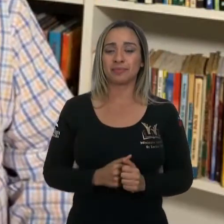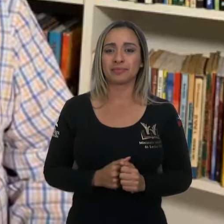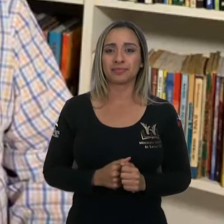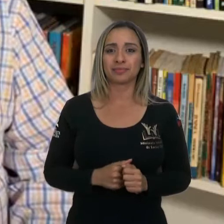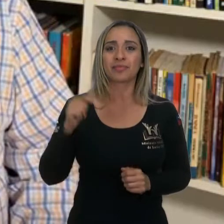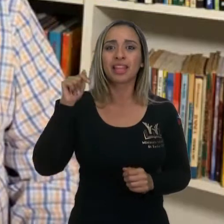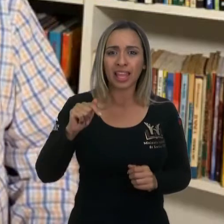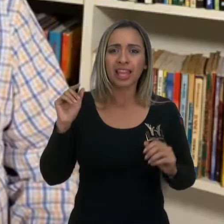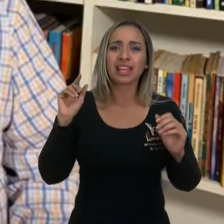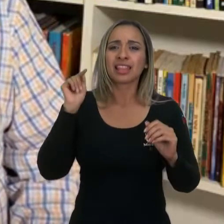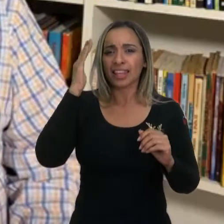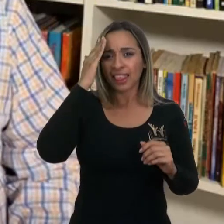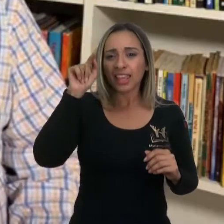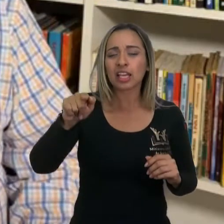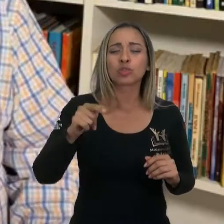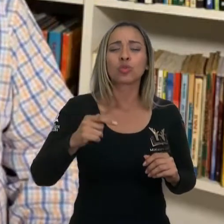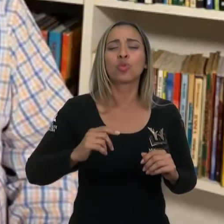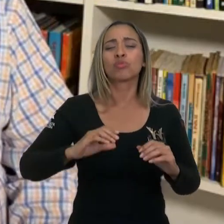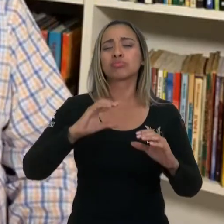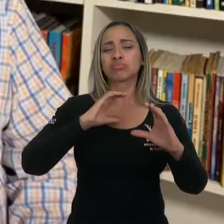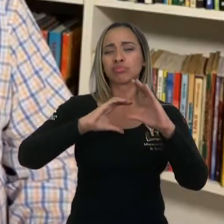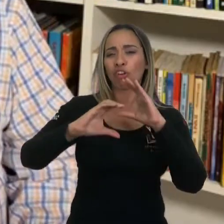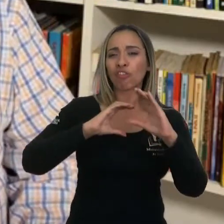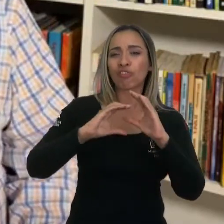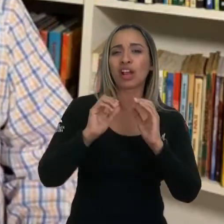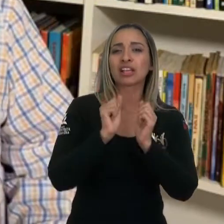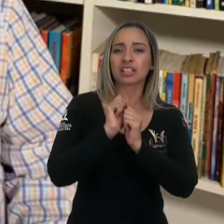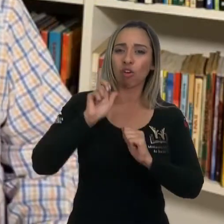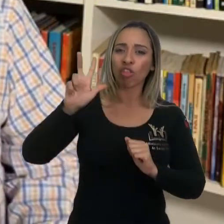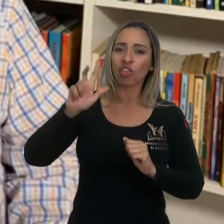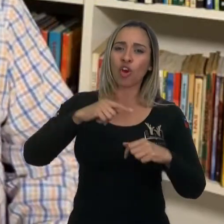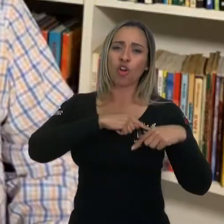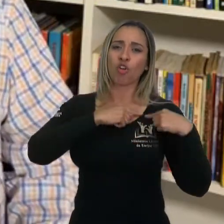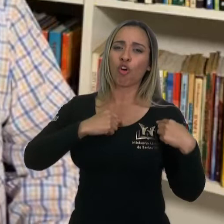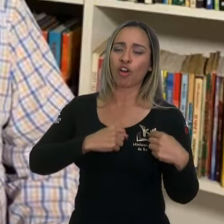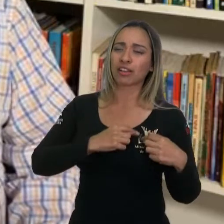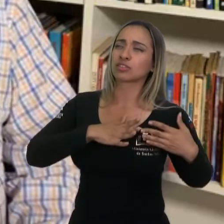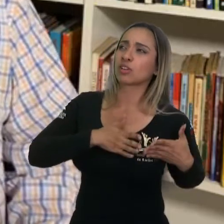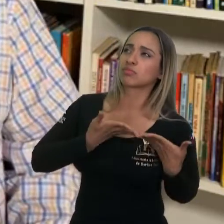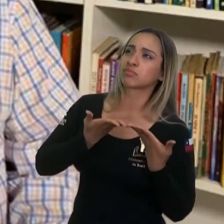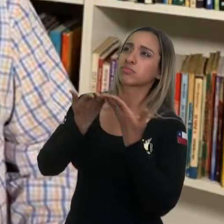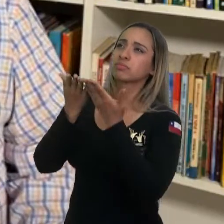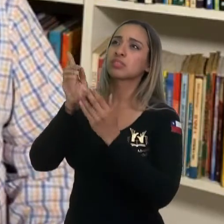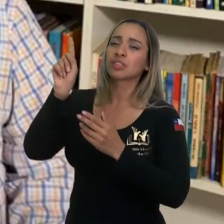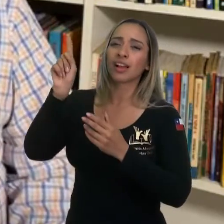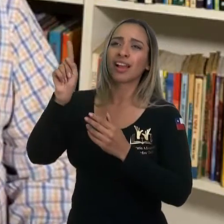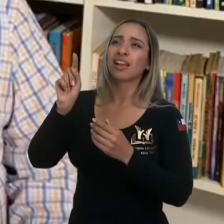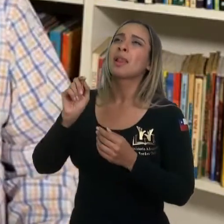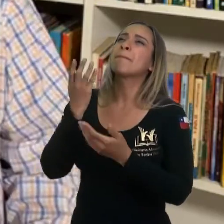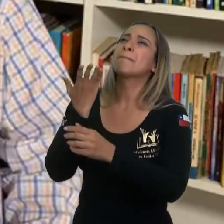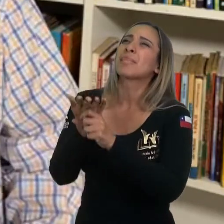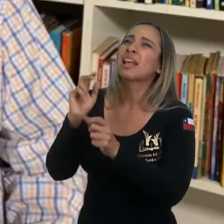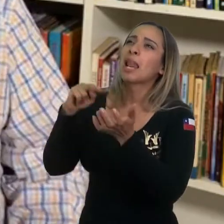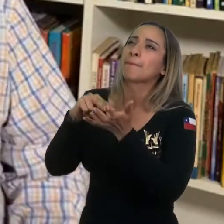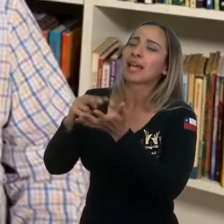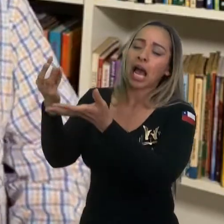antes de dormir, conversa con Dios, abre tu corazón, ríndete a Jesús. Dile que coloque esperanza en tu corazón